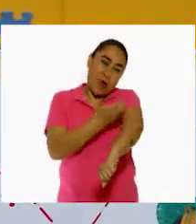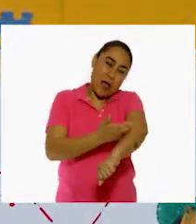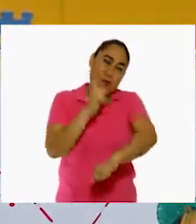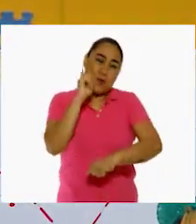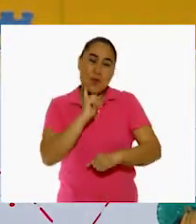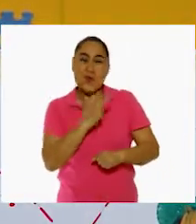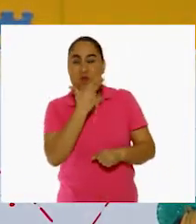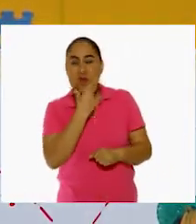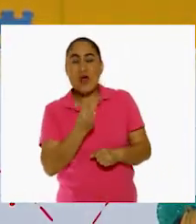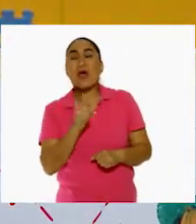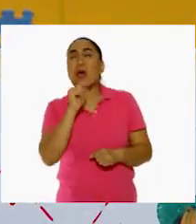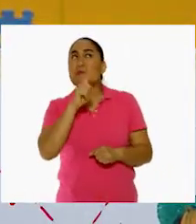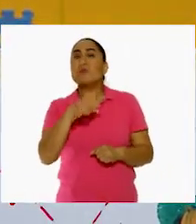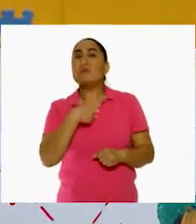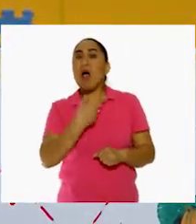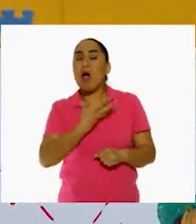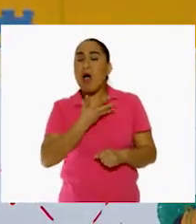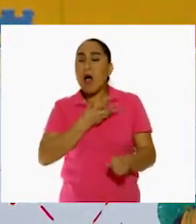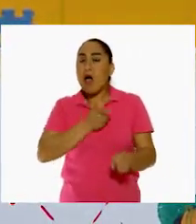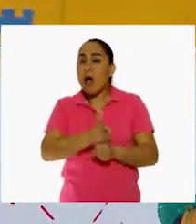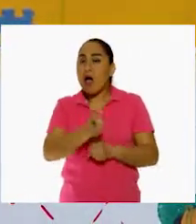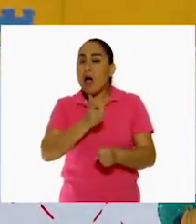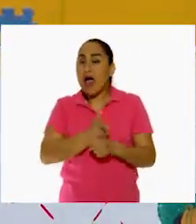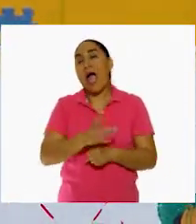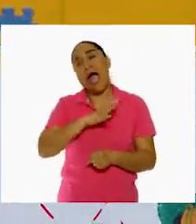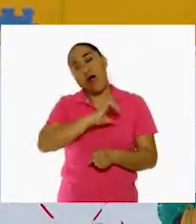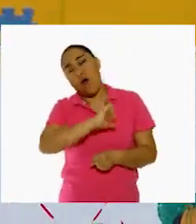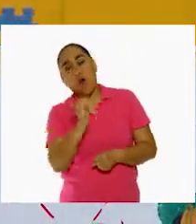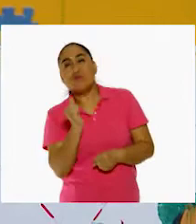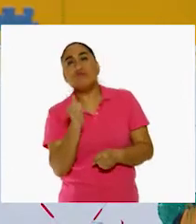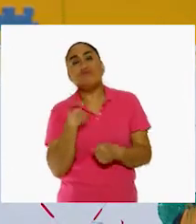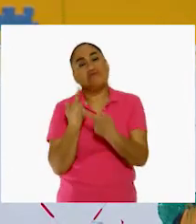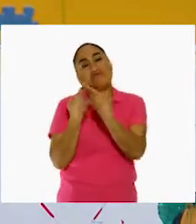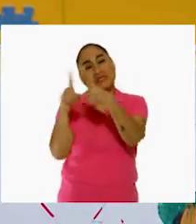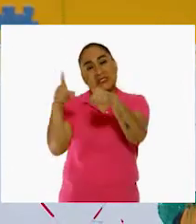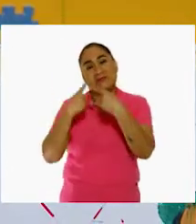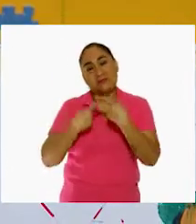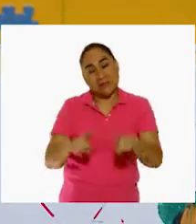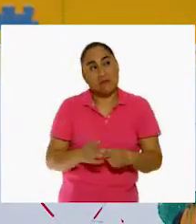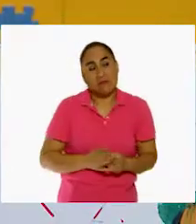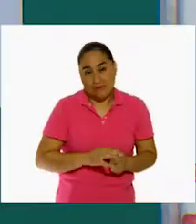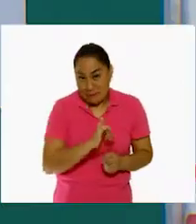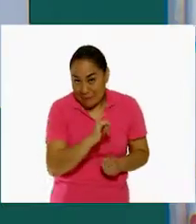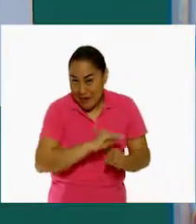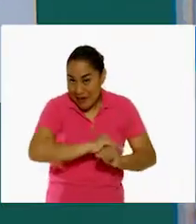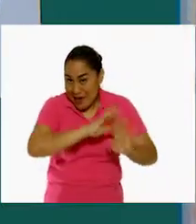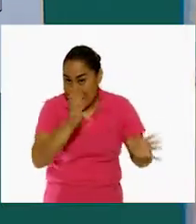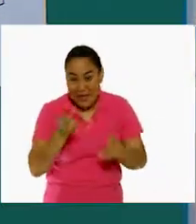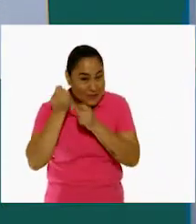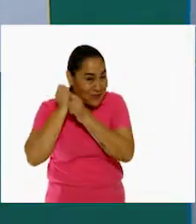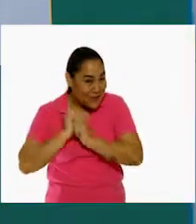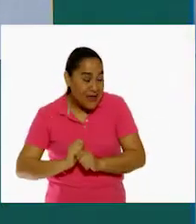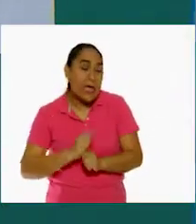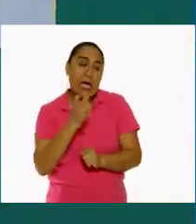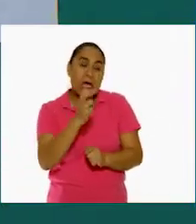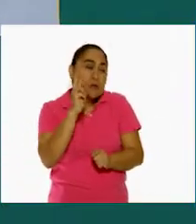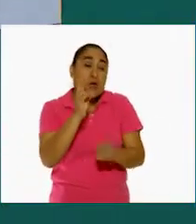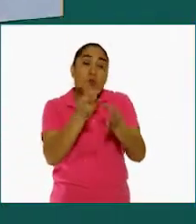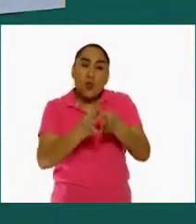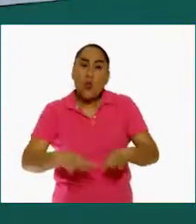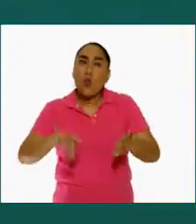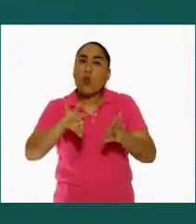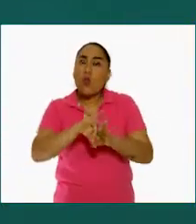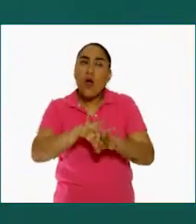compañeros, yo también las tengo, y otras no. Claro, Gloria. Por eso la importancia de la diversidad y